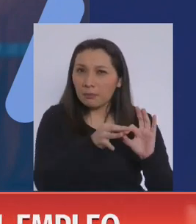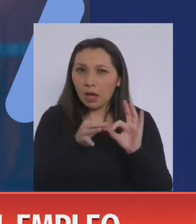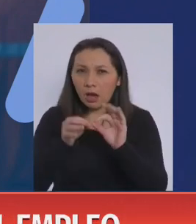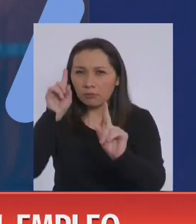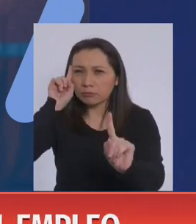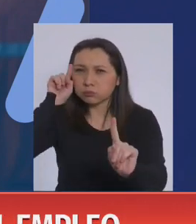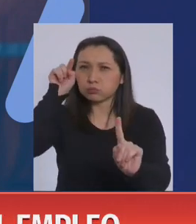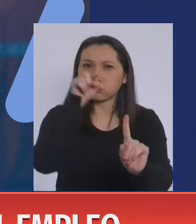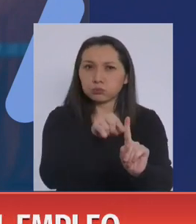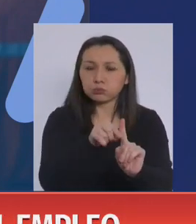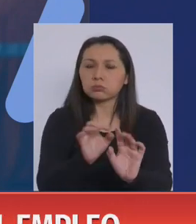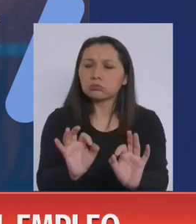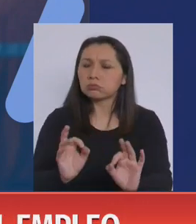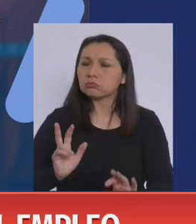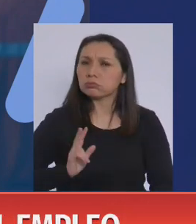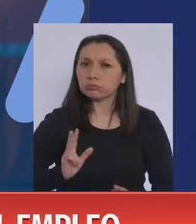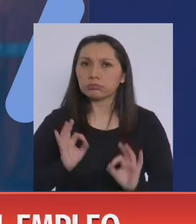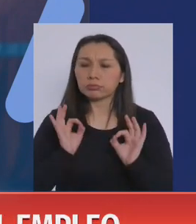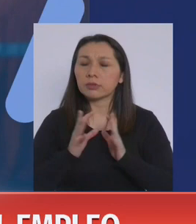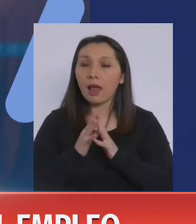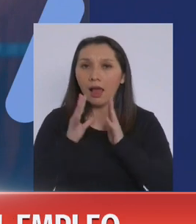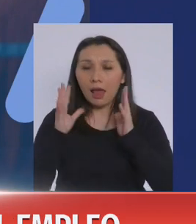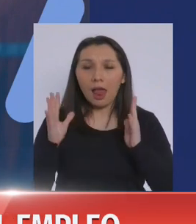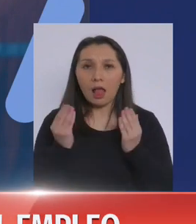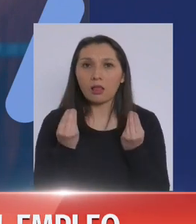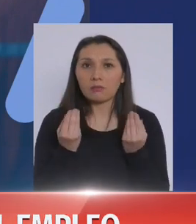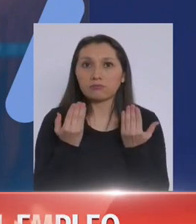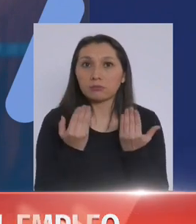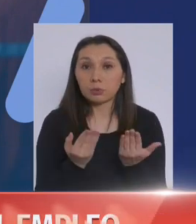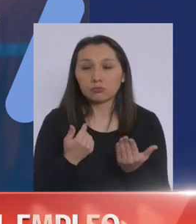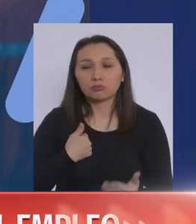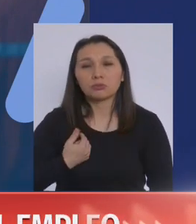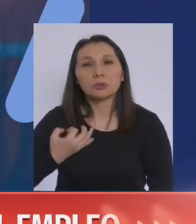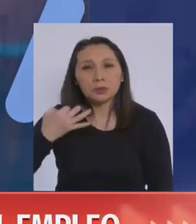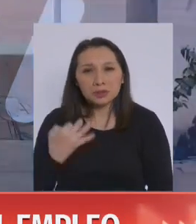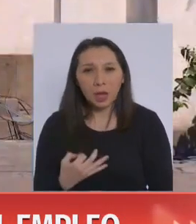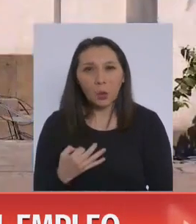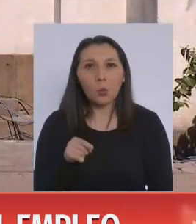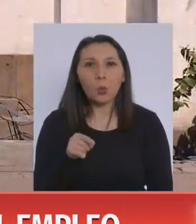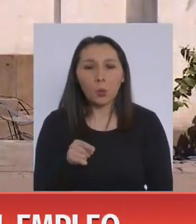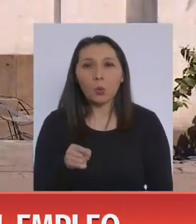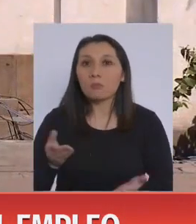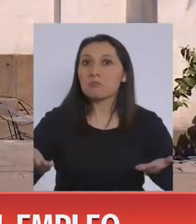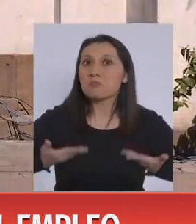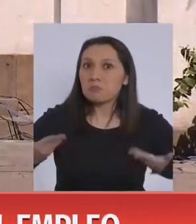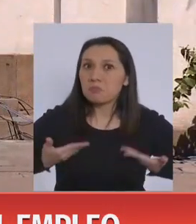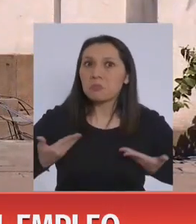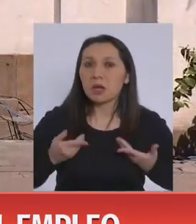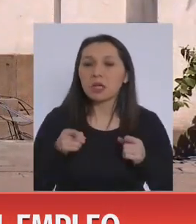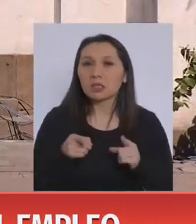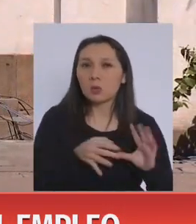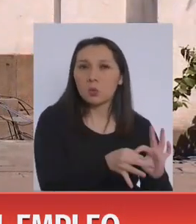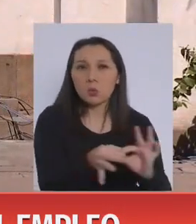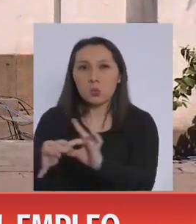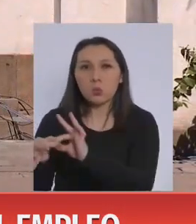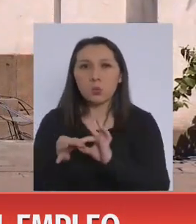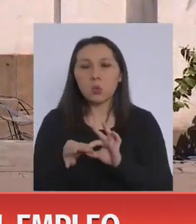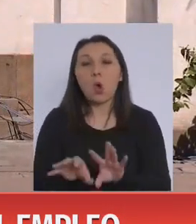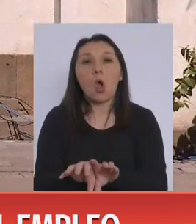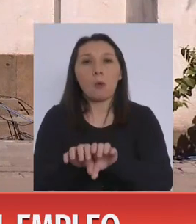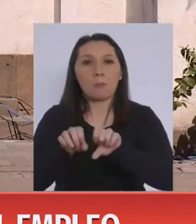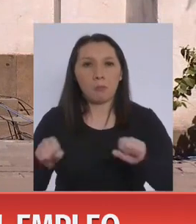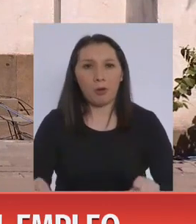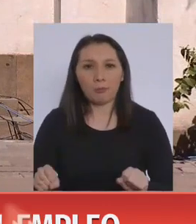una misión noble y grande. Y estoy seguro que va a motivar, unir y